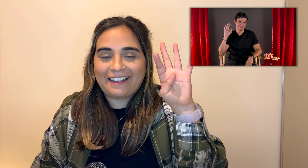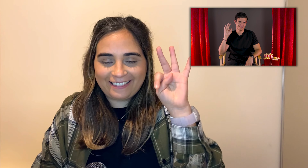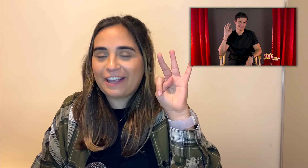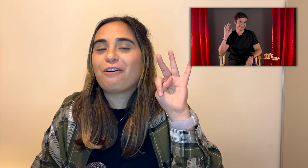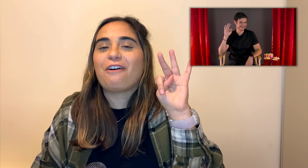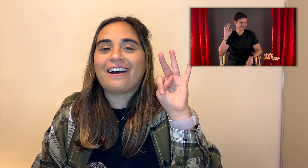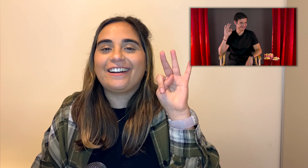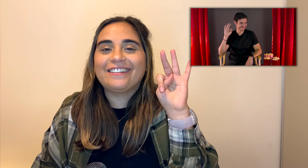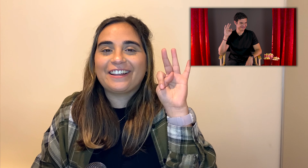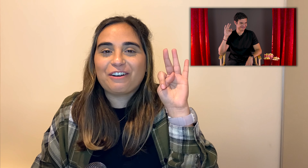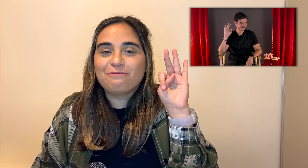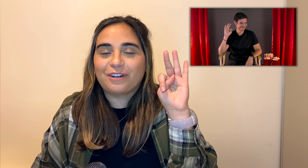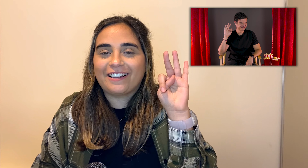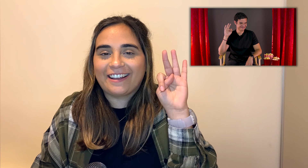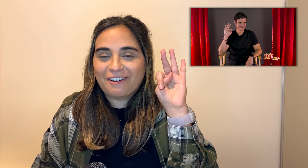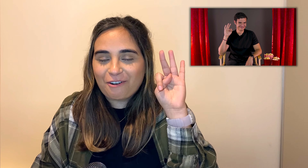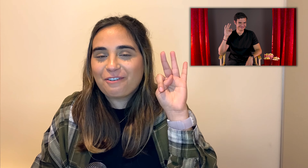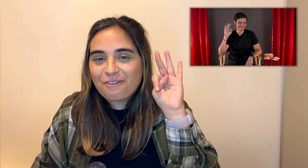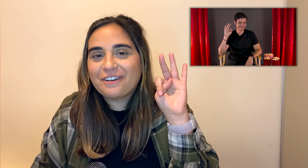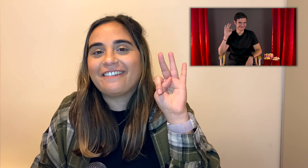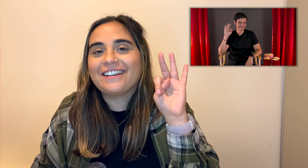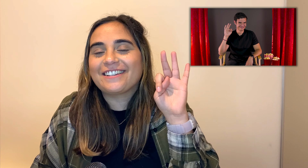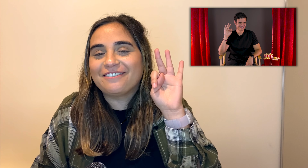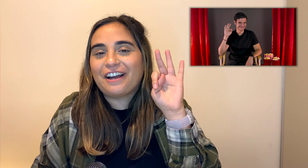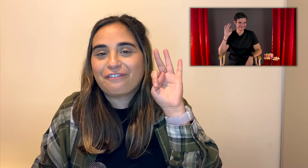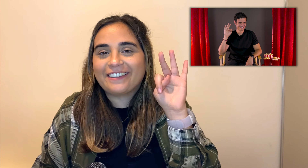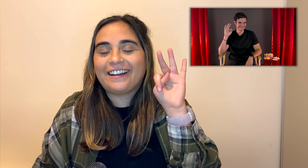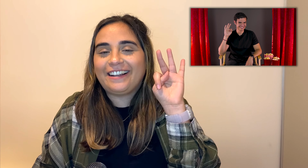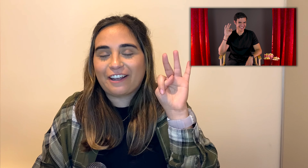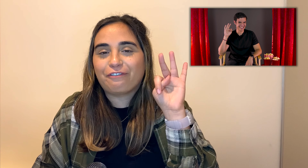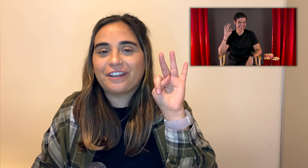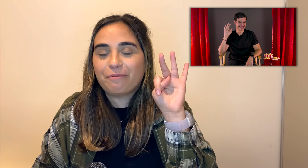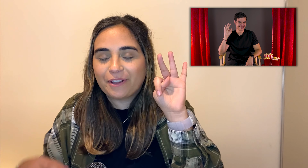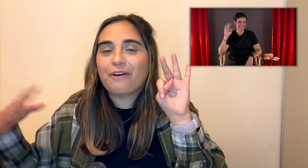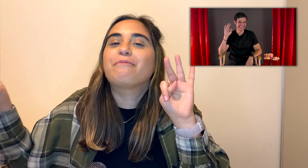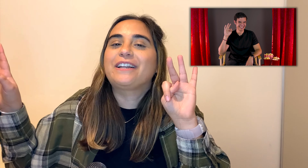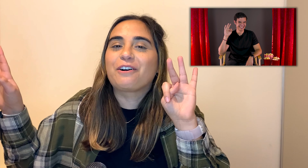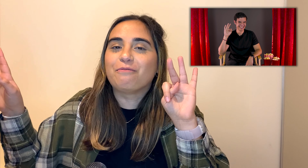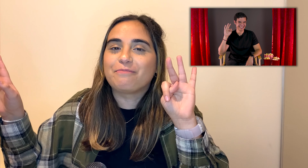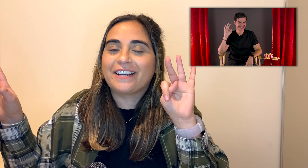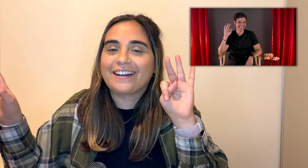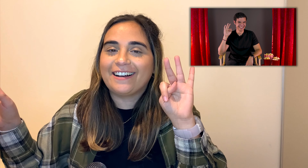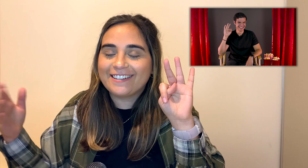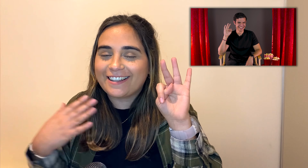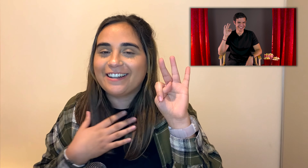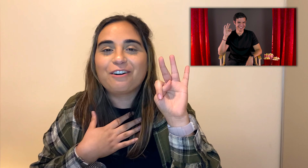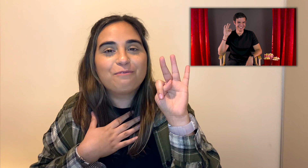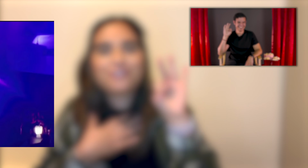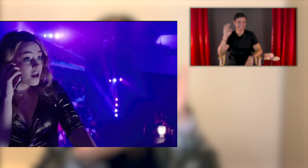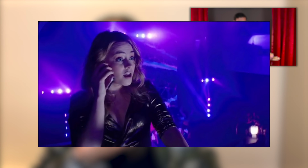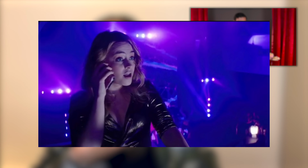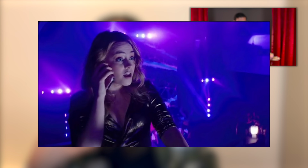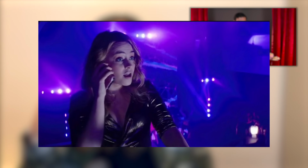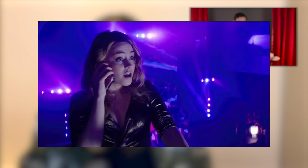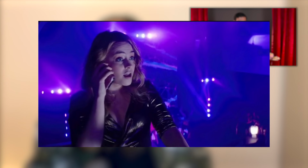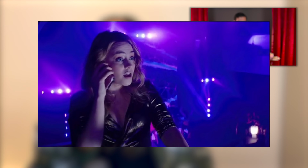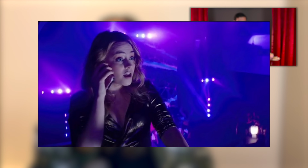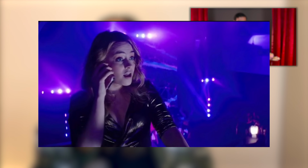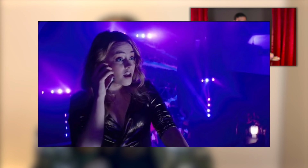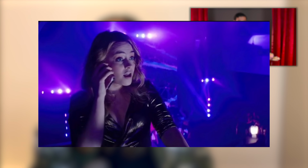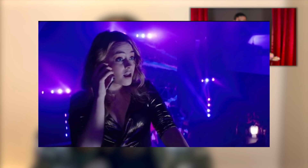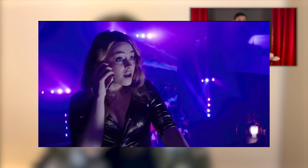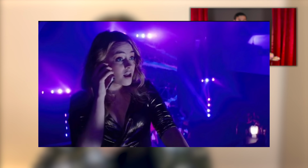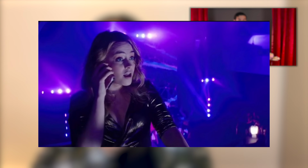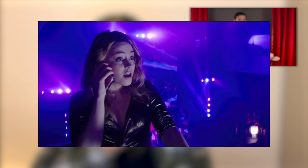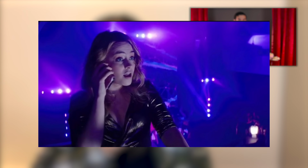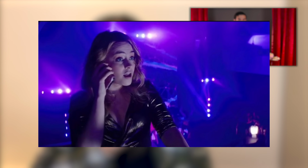que decirte que debo bajar el dedo porque una vez en una fiesta a la que fui después de haber peleado con mi pareja, salí con mucha culpa y tuve que llamar